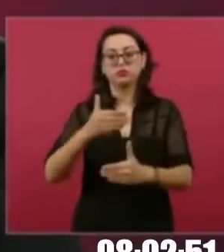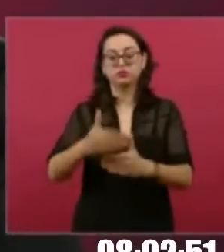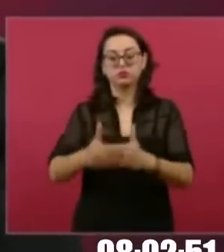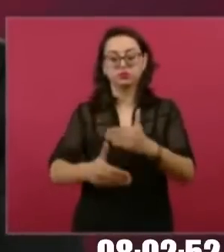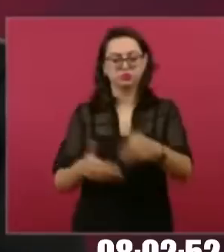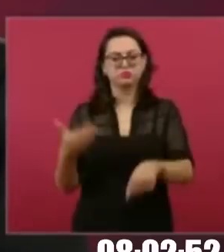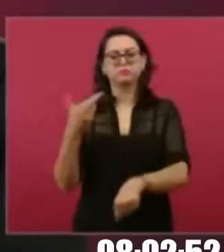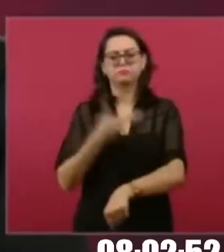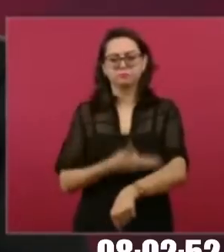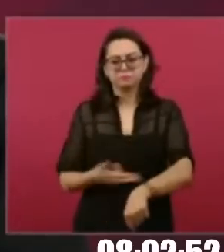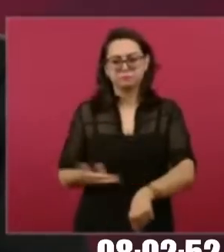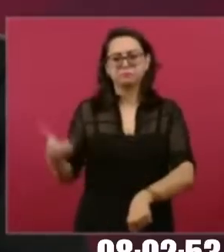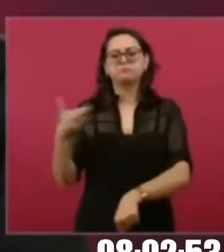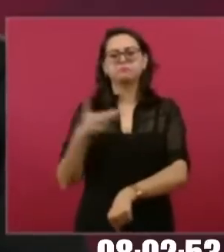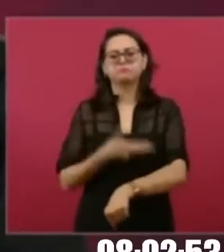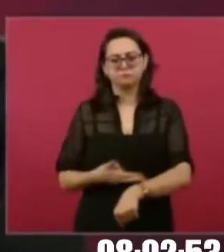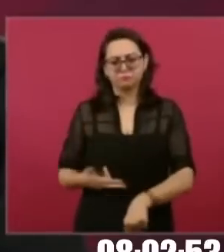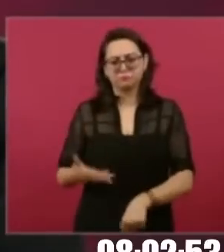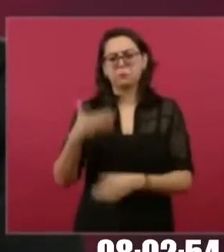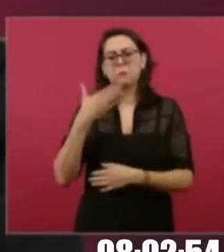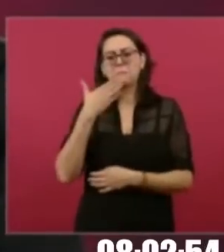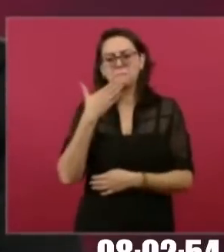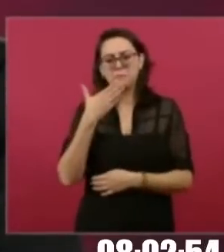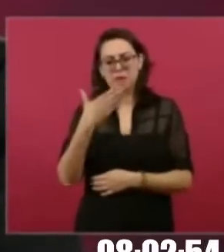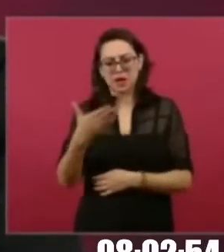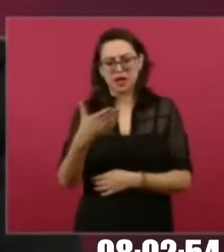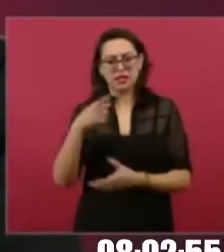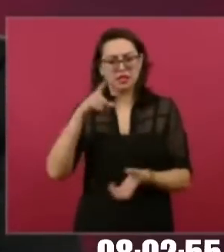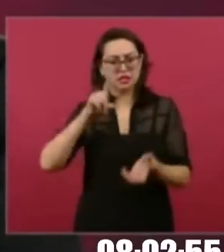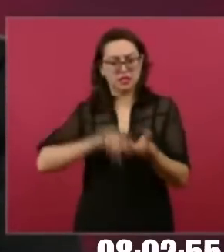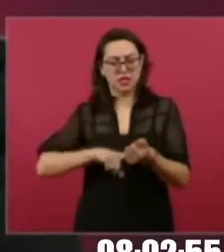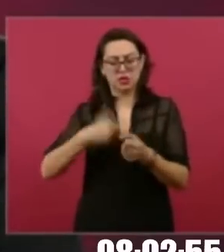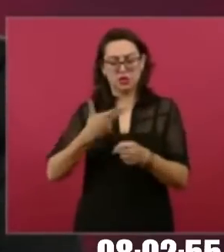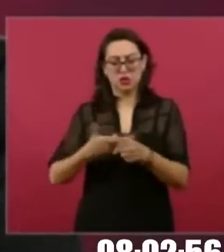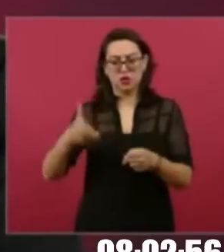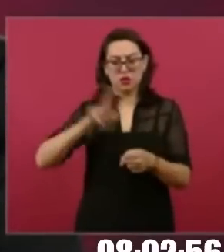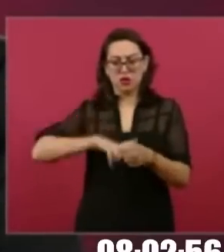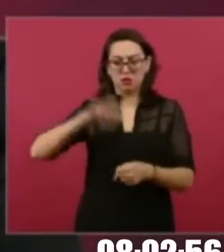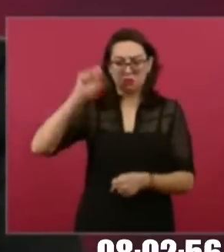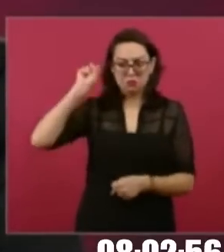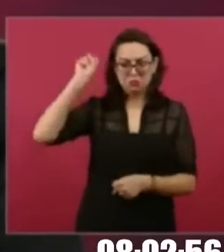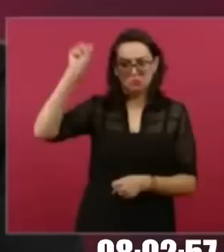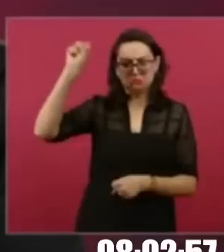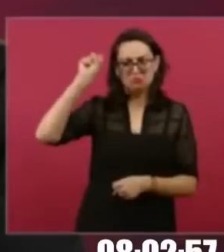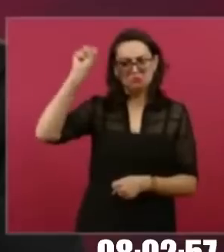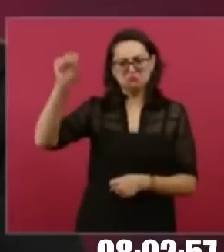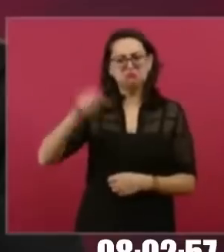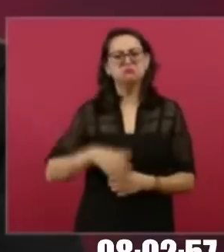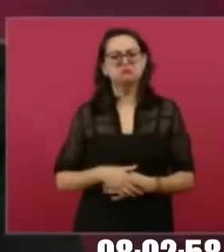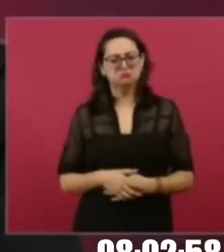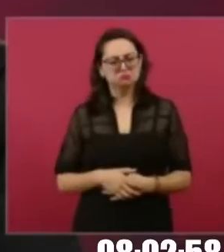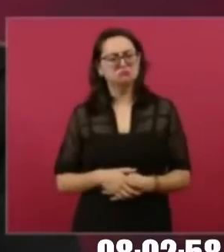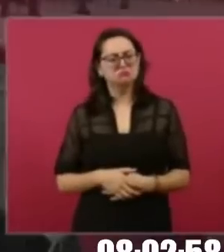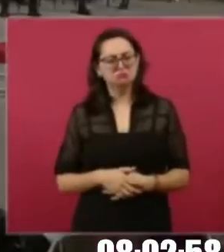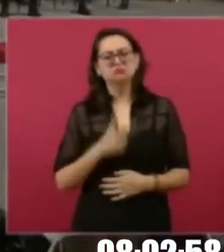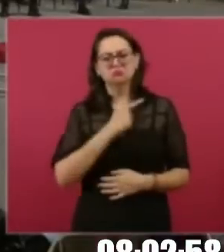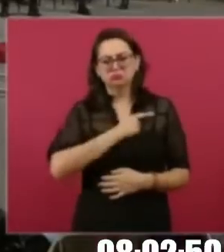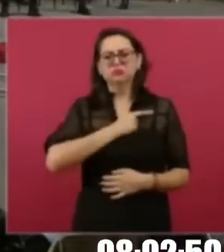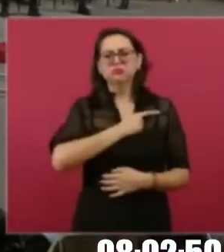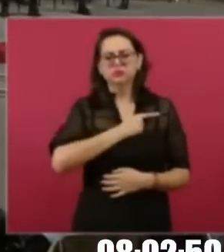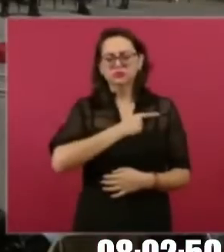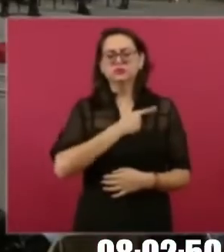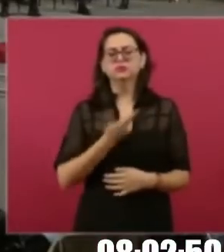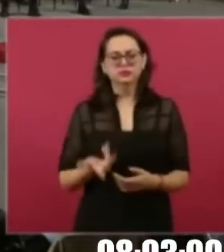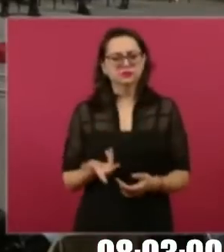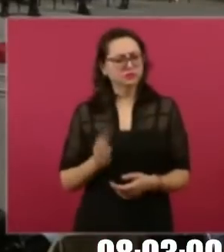y bien atendido por la organización sindical para nosotros es importante la certeza laboral